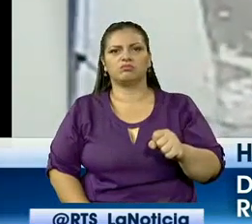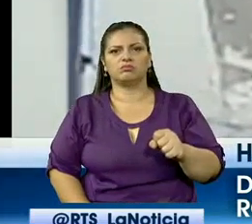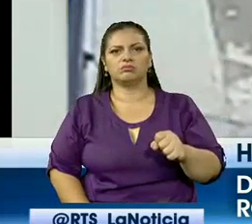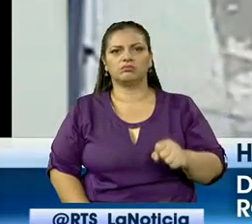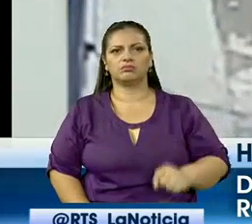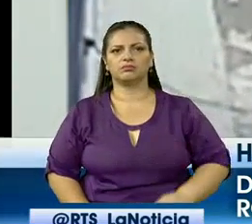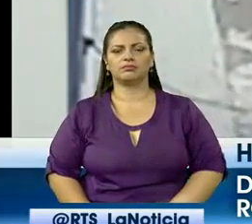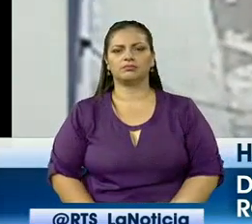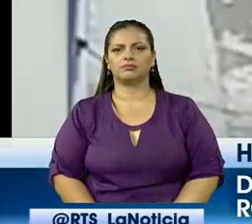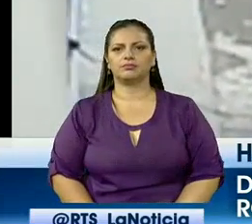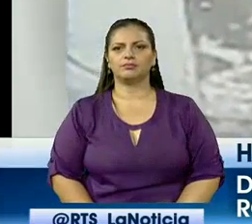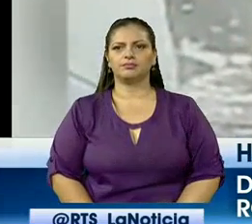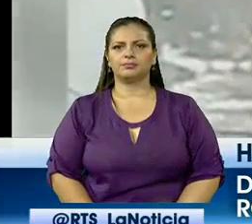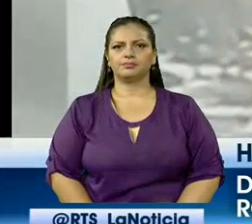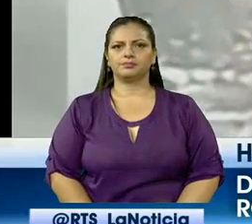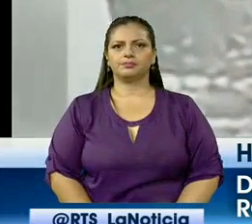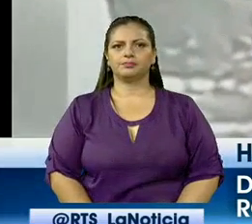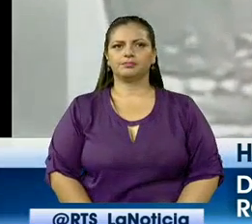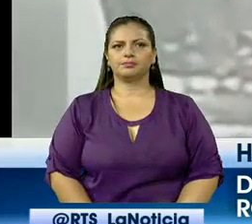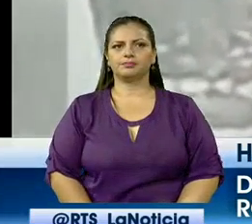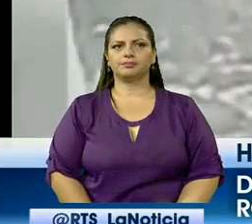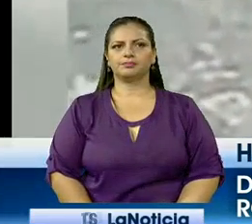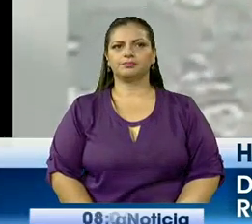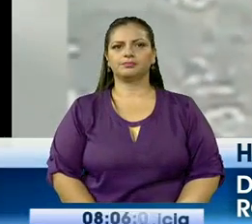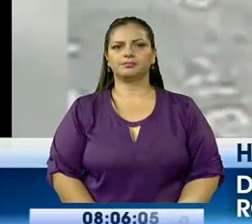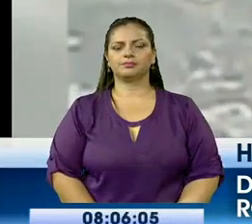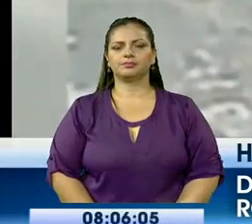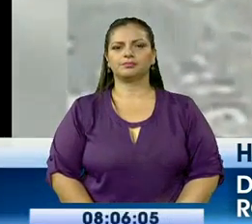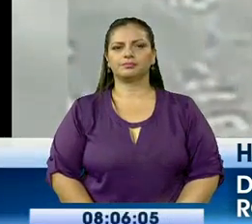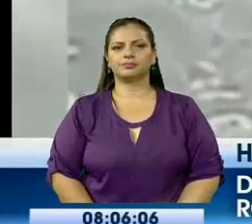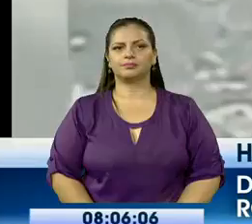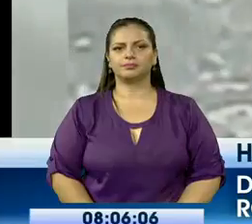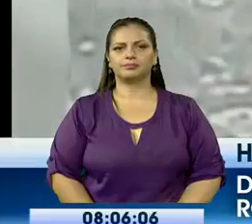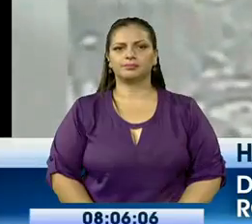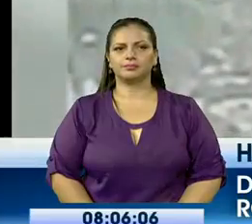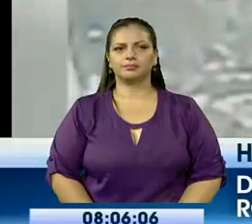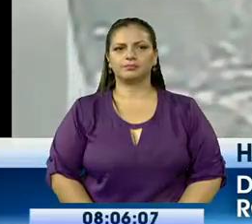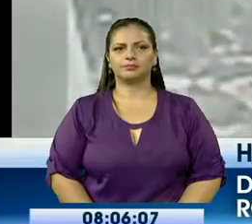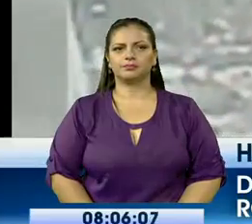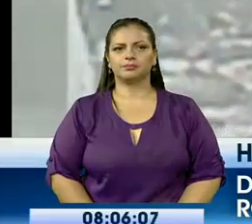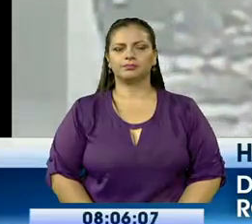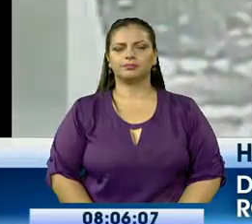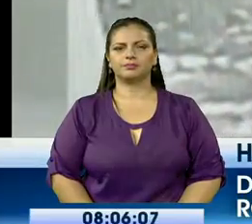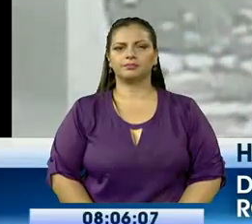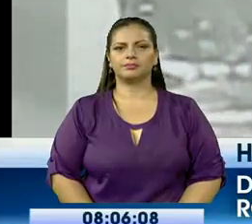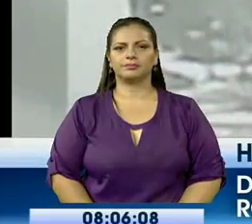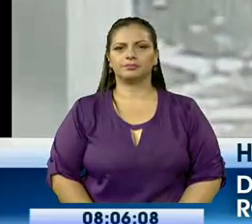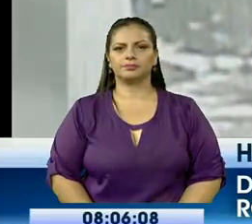Informó Ítalo Ruiz.